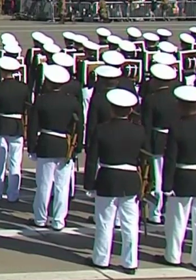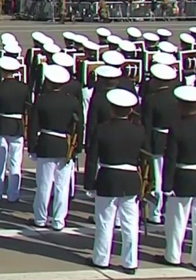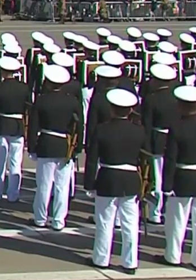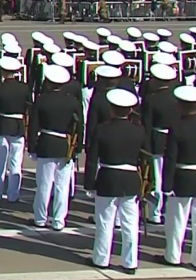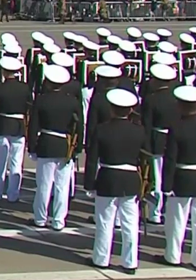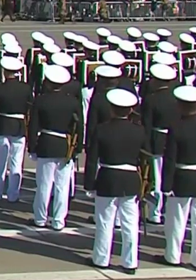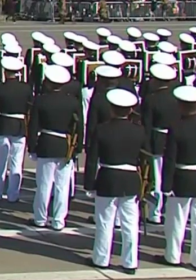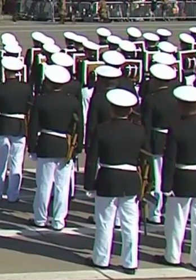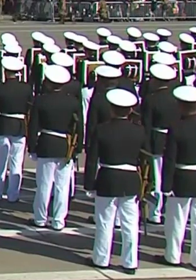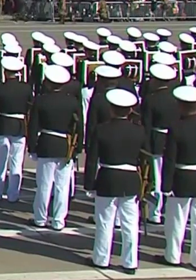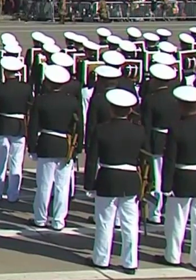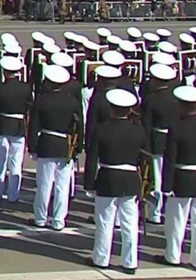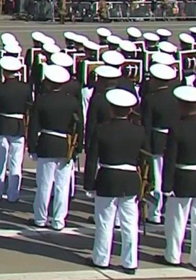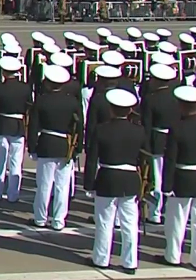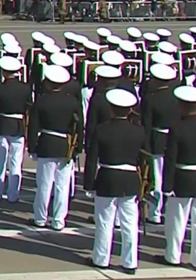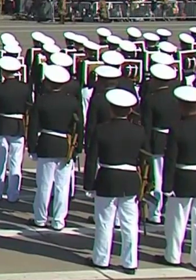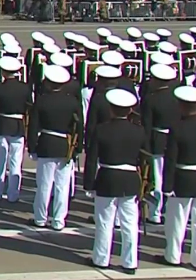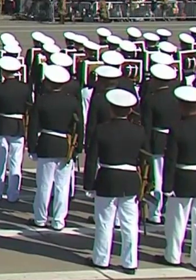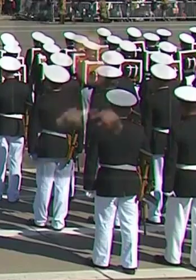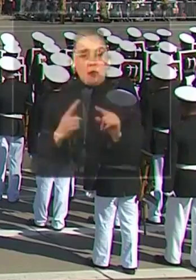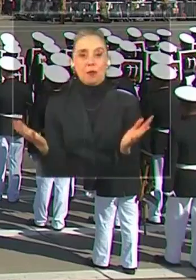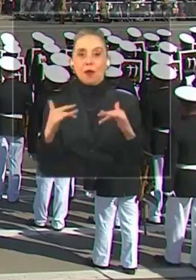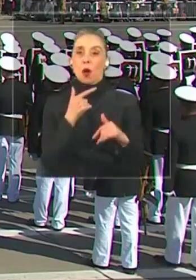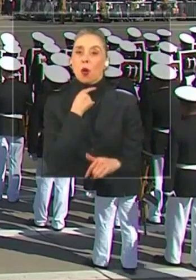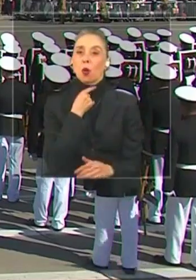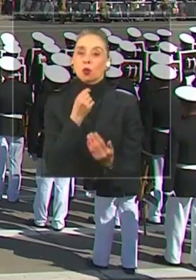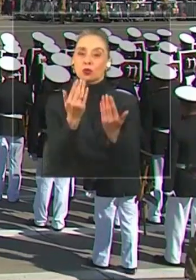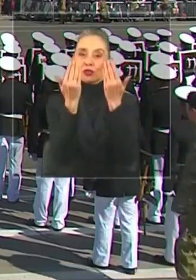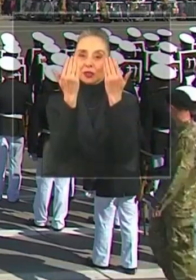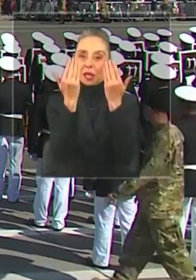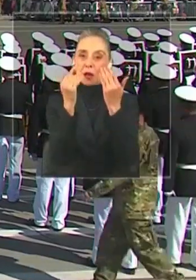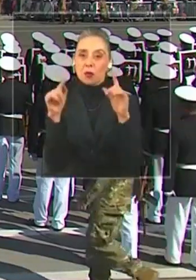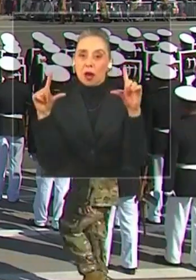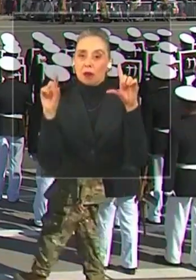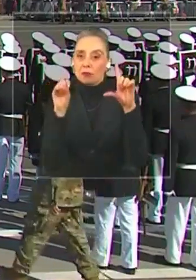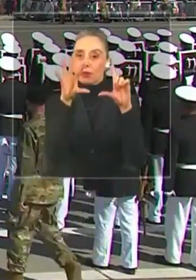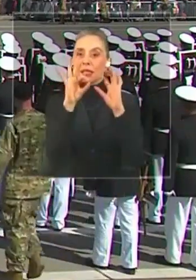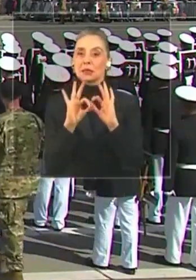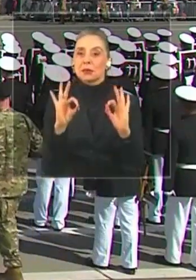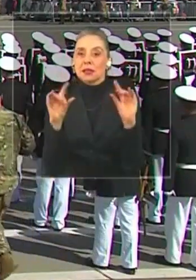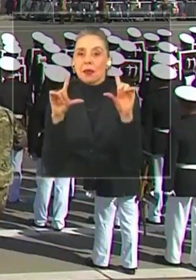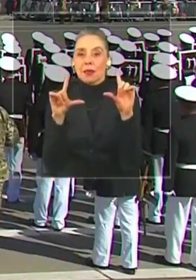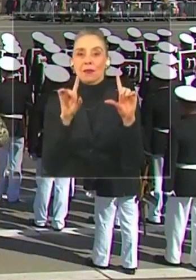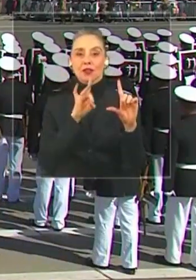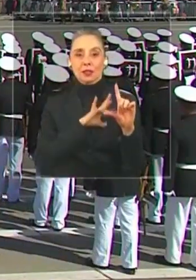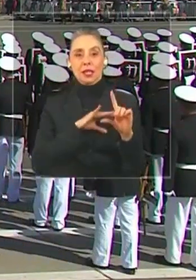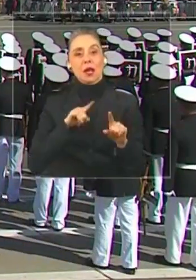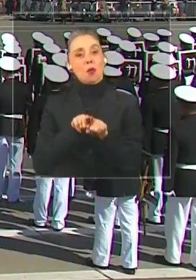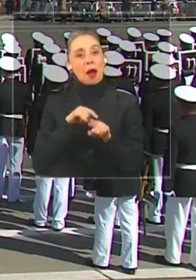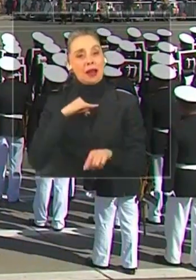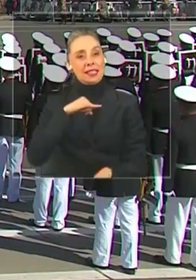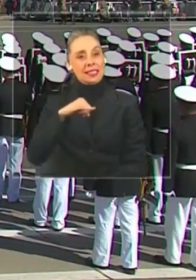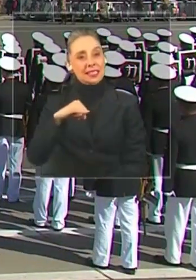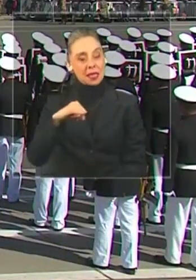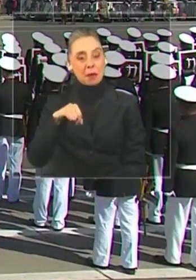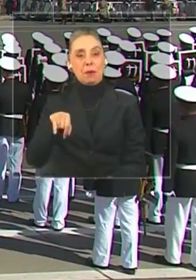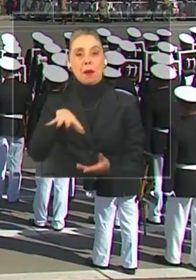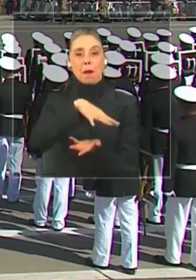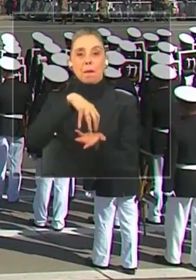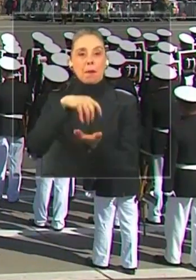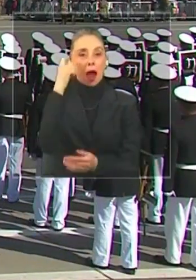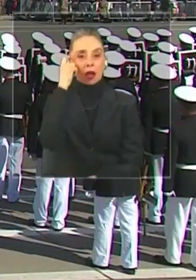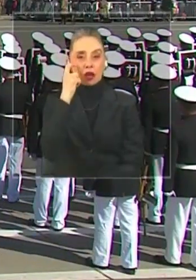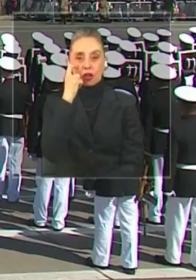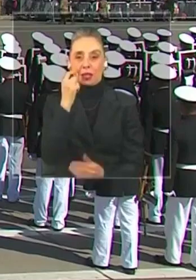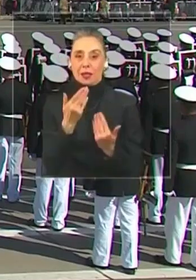La patria nos convoca y aquí estamos nuevamente. Un gusto saludarlos en esta transmisión especial de la televisión chilena, como siempre, desde el Parque O'Higgins, para